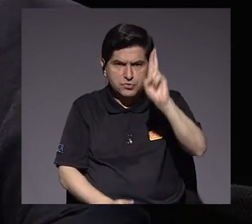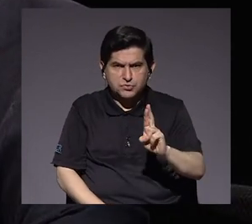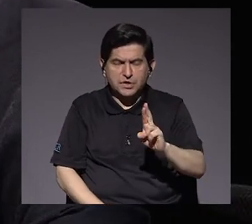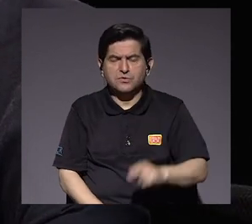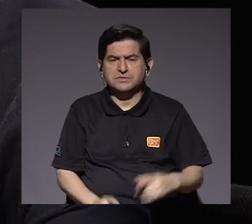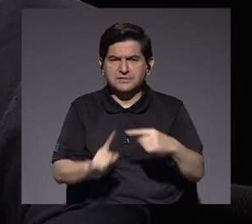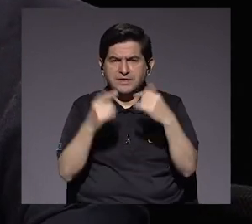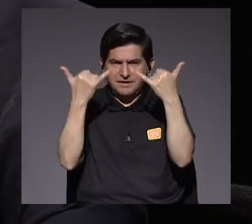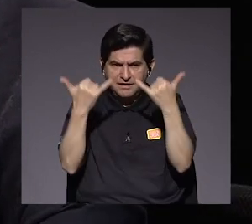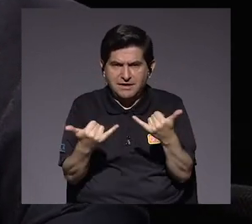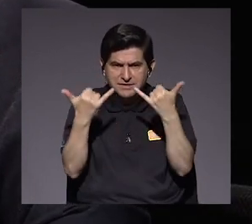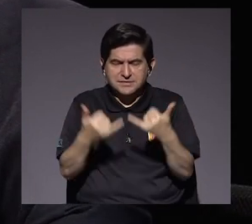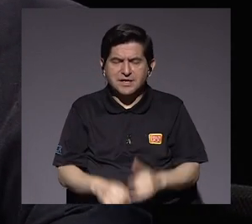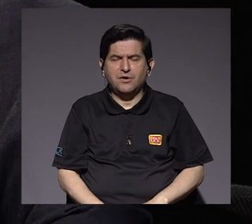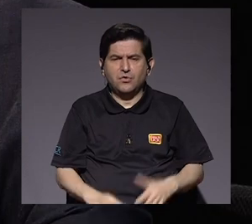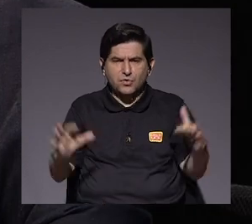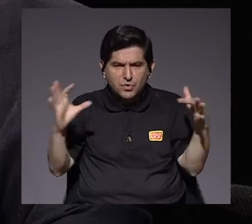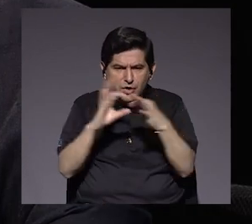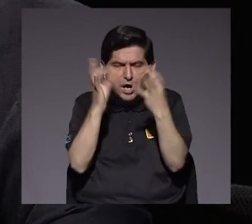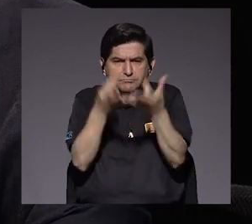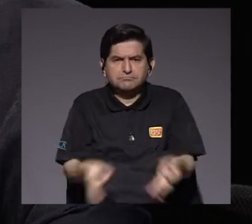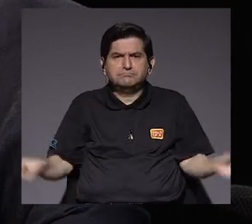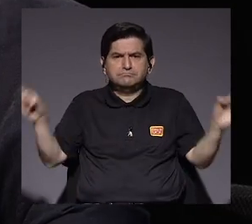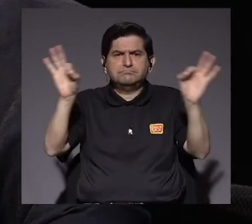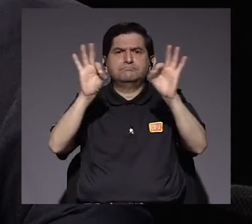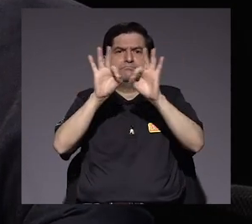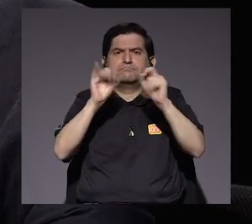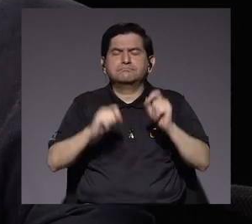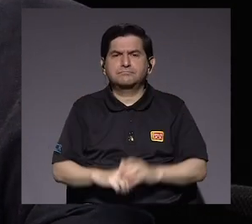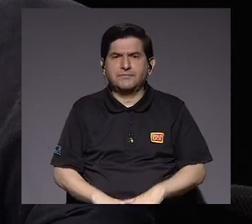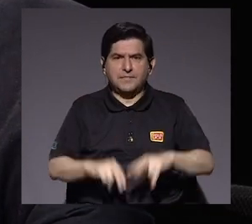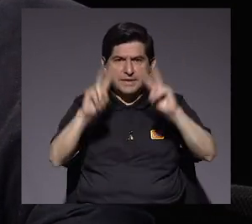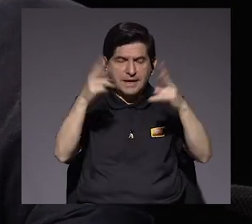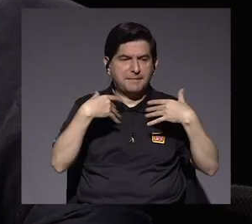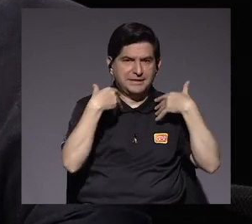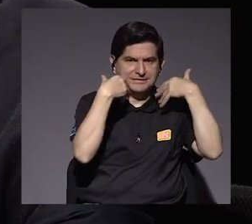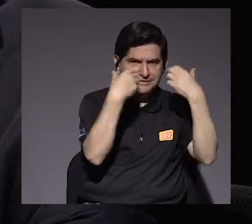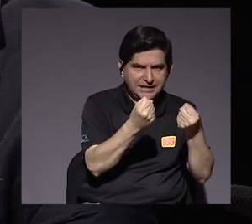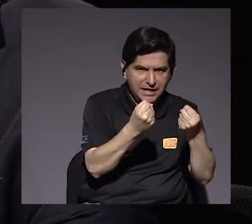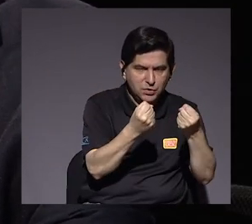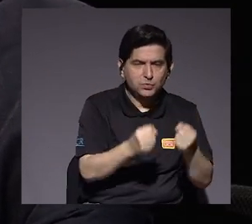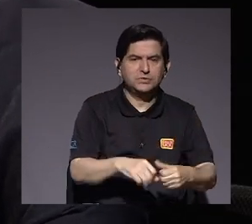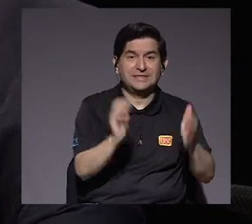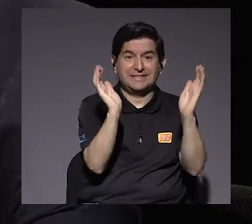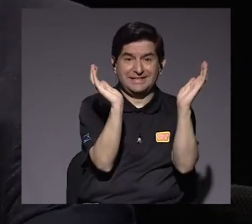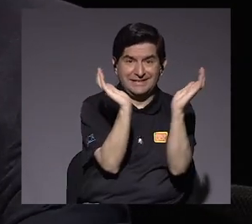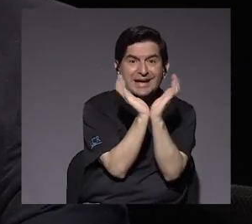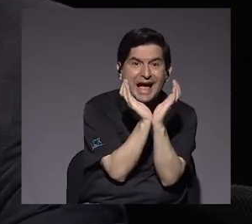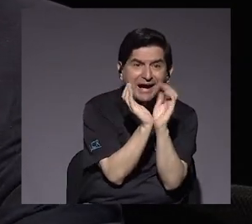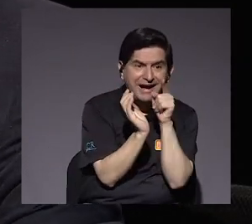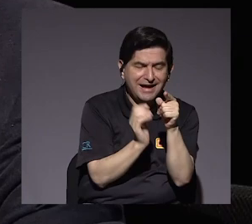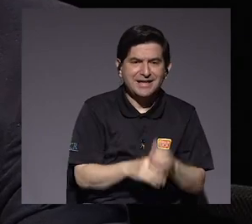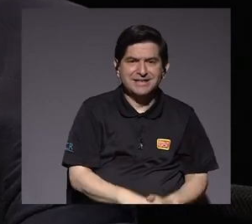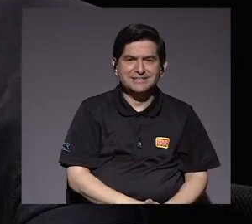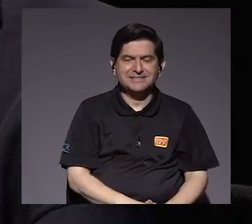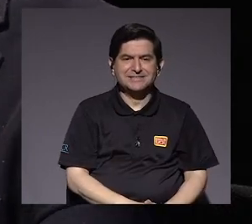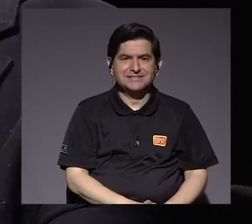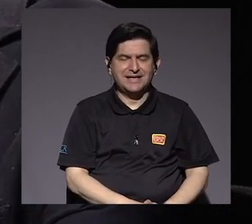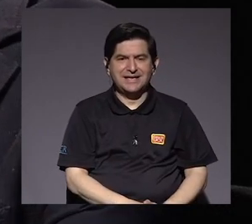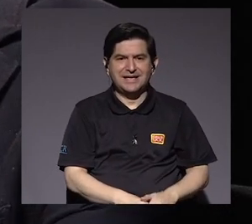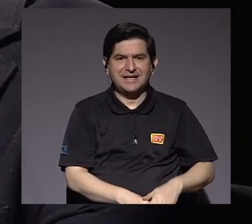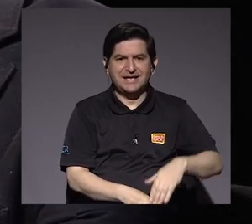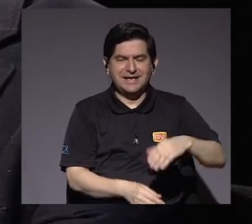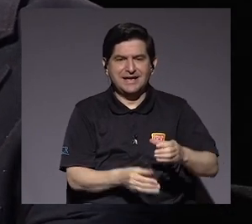había logrado hasta el momento articular de manera importante, el tema de la salud. La Caja es esa